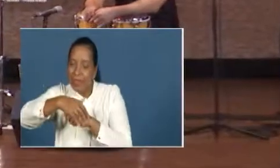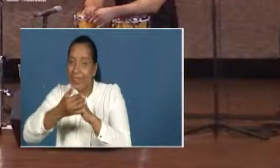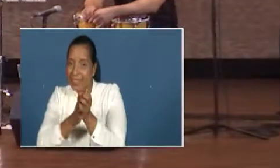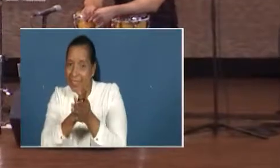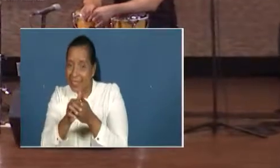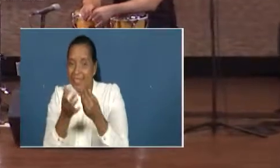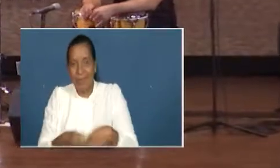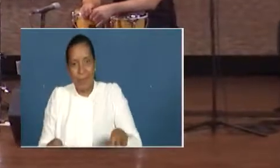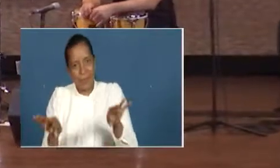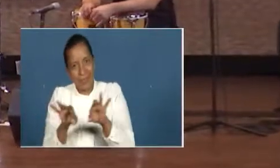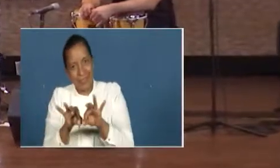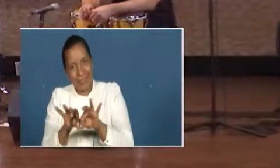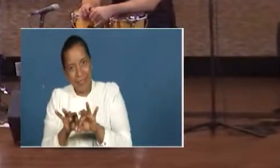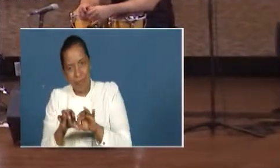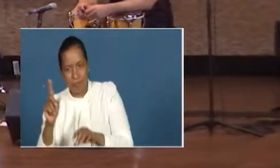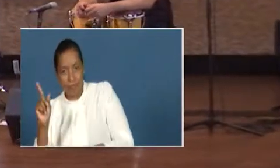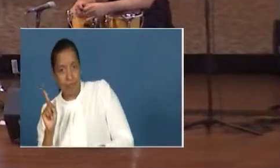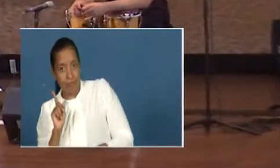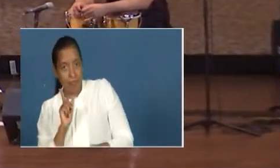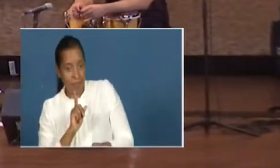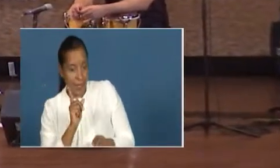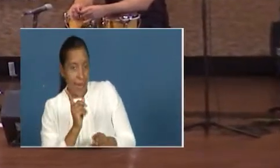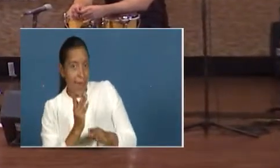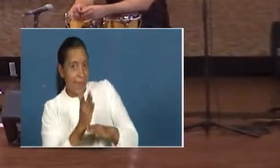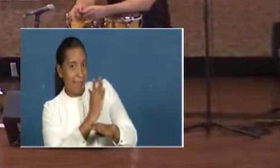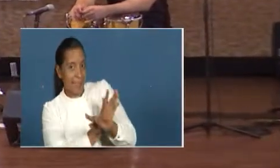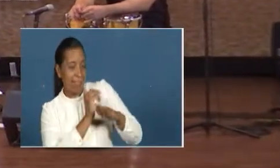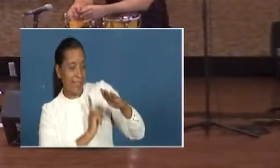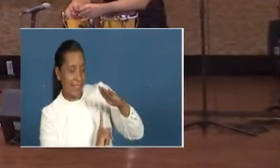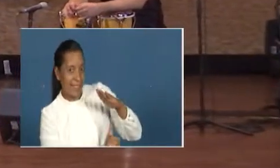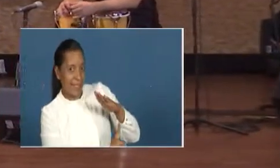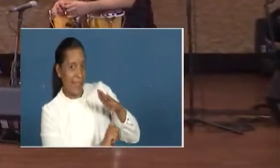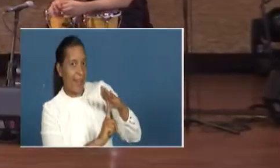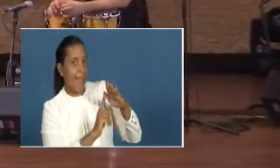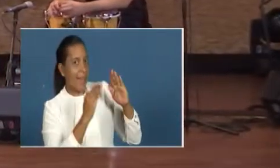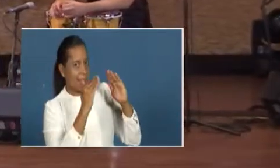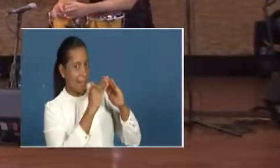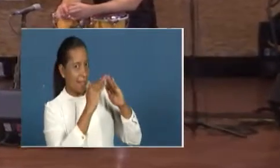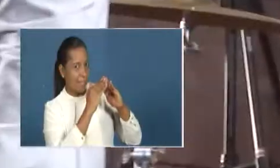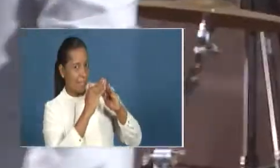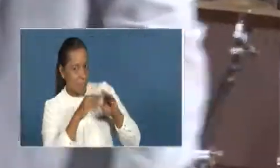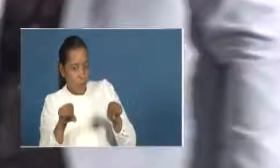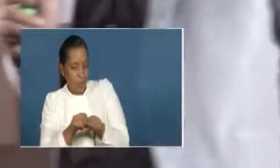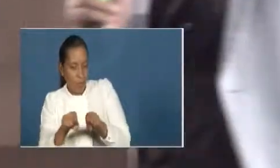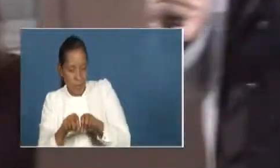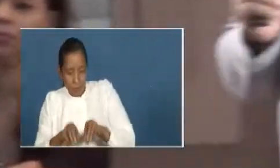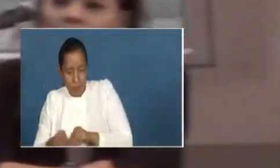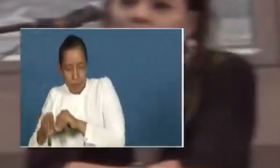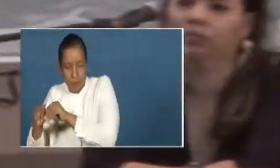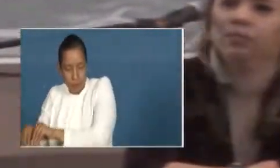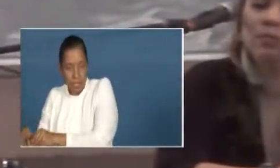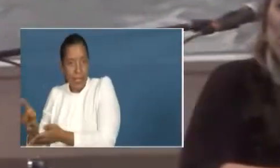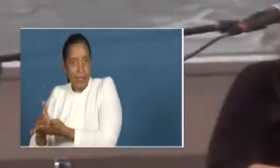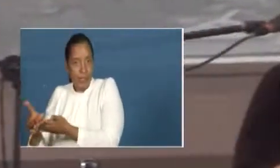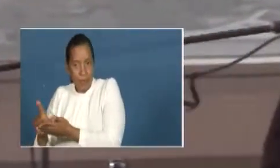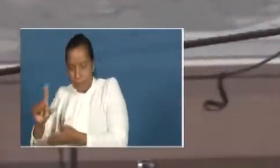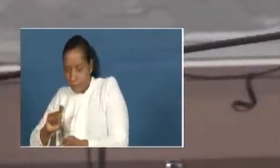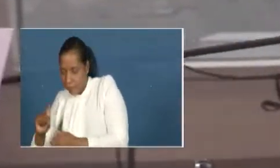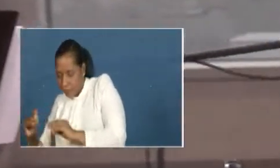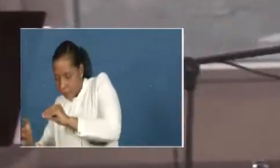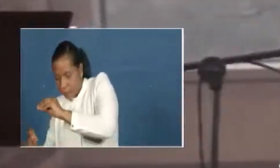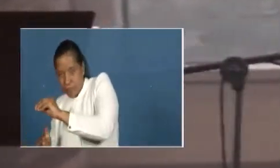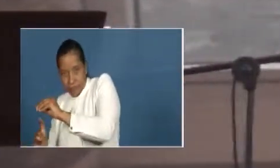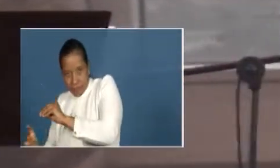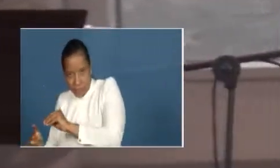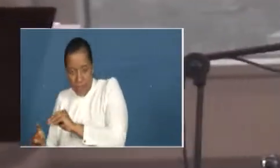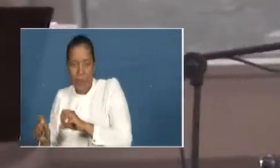Okay. Ah, sí, cómo no. Claro que sí. A distancia, a la distancia. Creo facilito. Que a manito. Facilito. Exacto. Así es. Facilito. Así es. Que no se